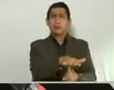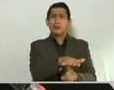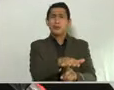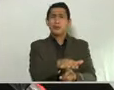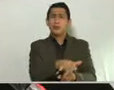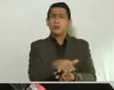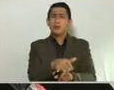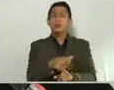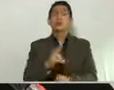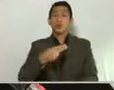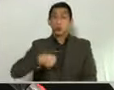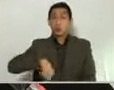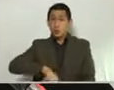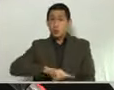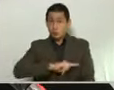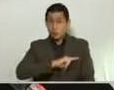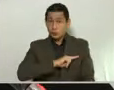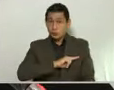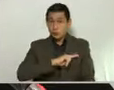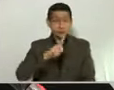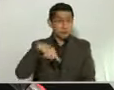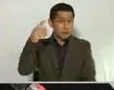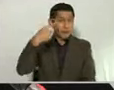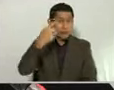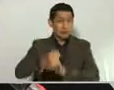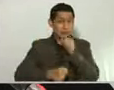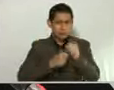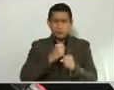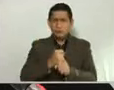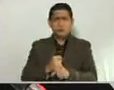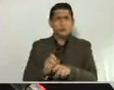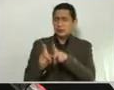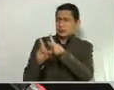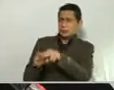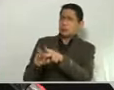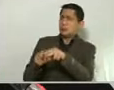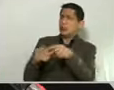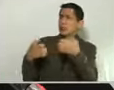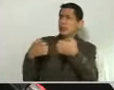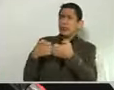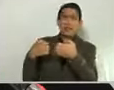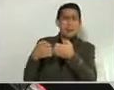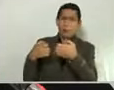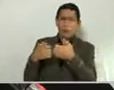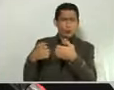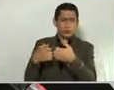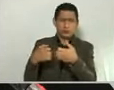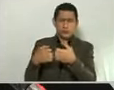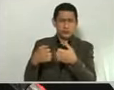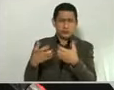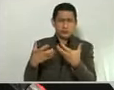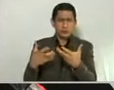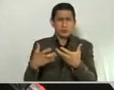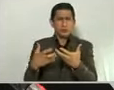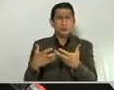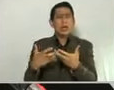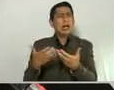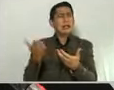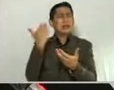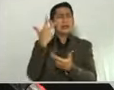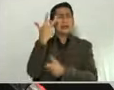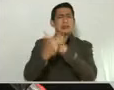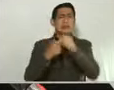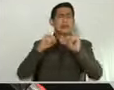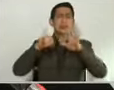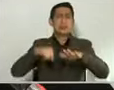sistema, nosotros en nuestro nuevo periodo, siguiendo la misma línea que hemos hecho, que hemos llevado adelante en estos 3 años y medio,